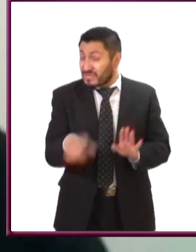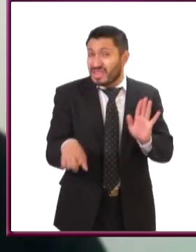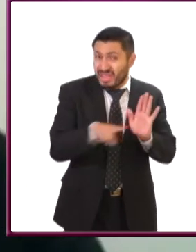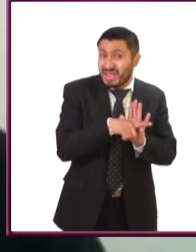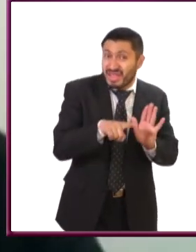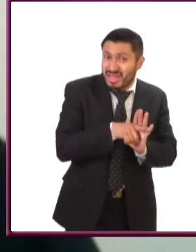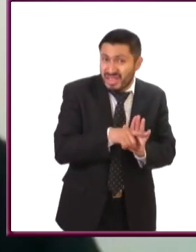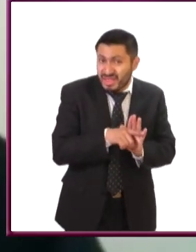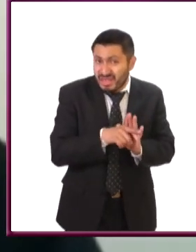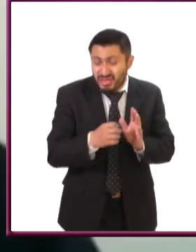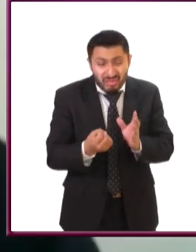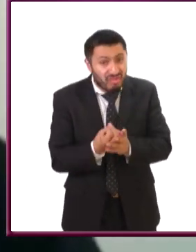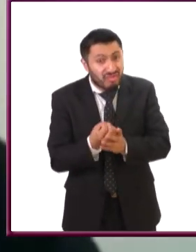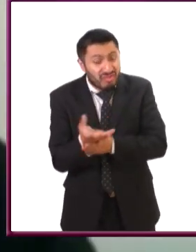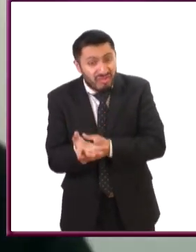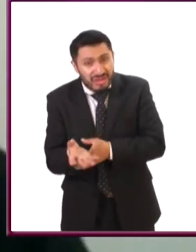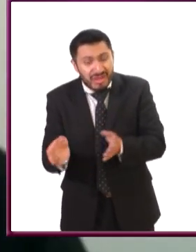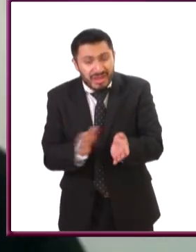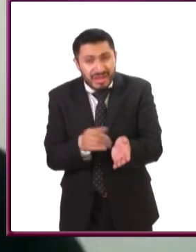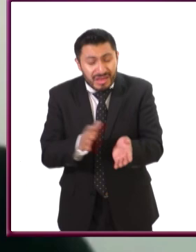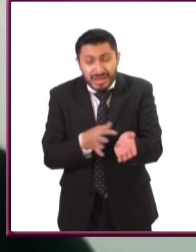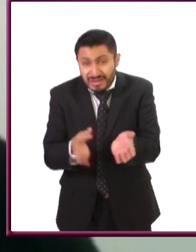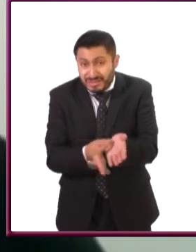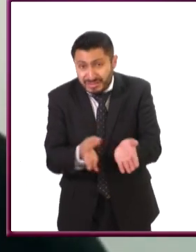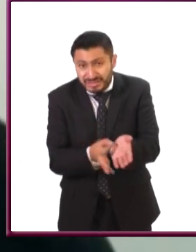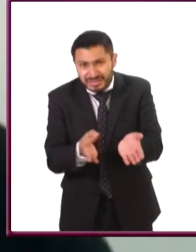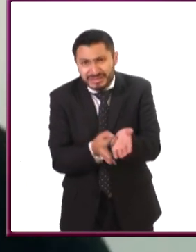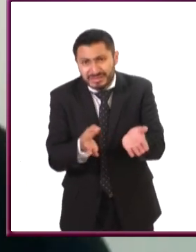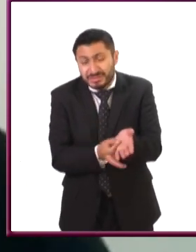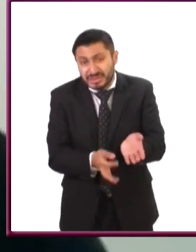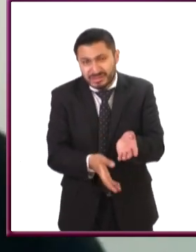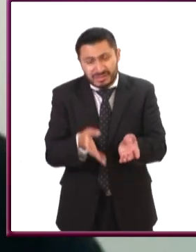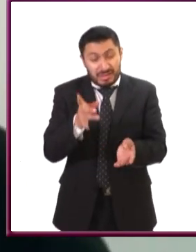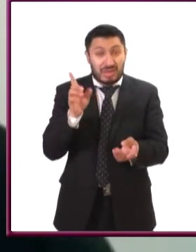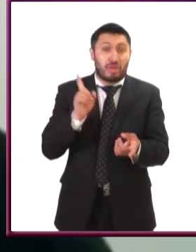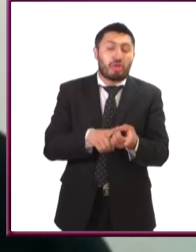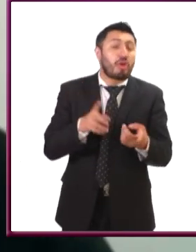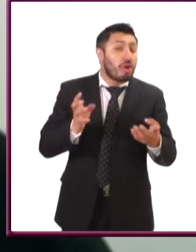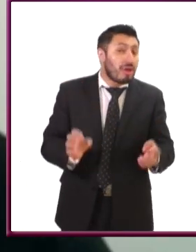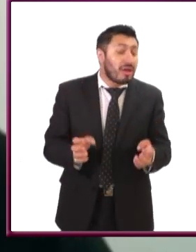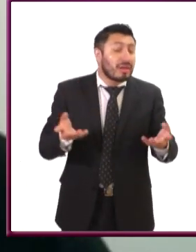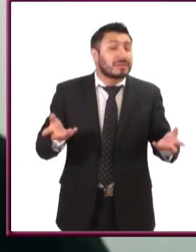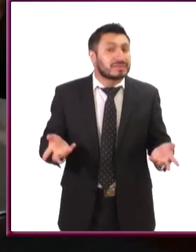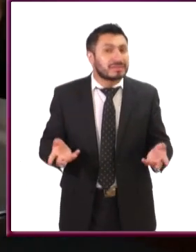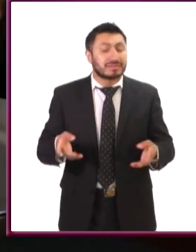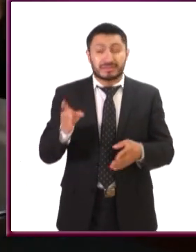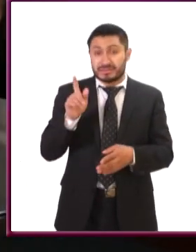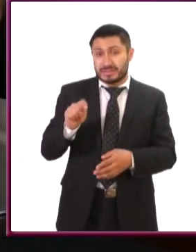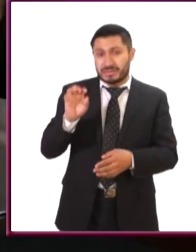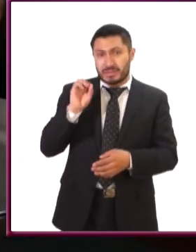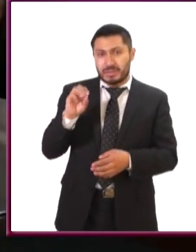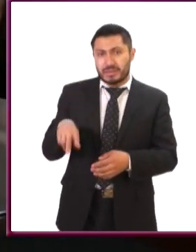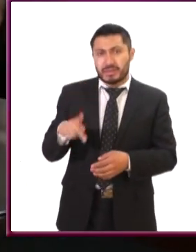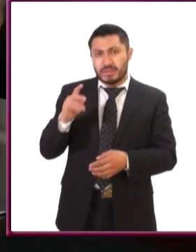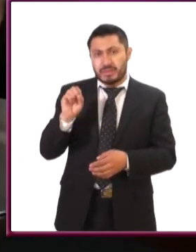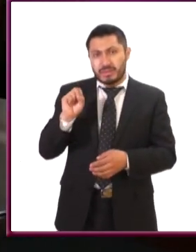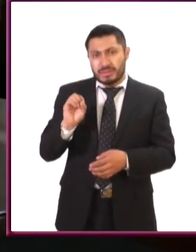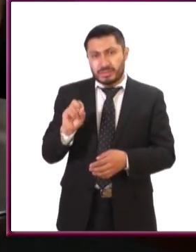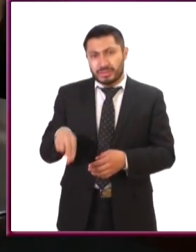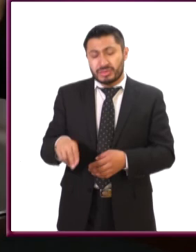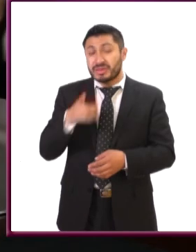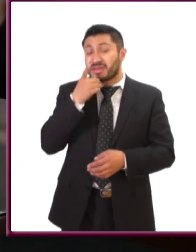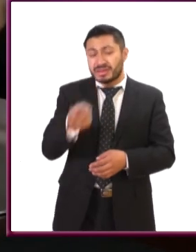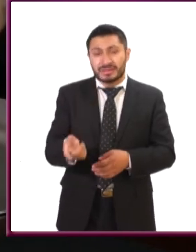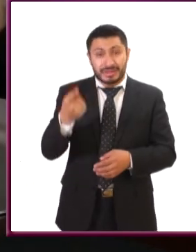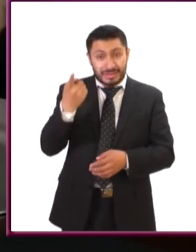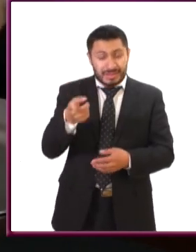preguntaron, pero si esa carga negativa sale de las láminas metálicas, ¿dónde se encuentran? Y Thomson dijo,